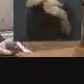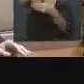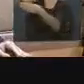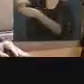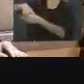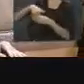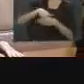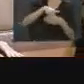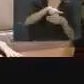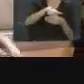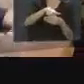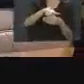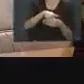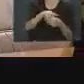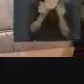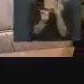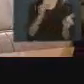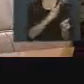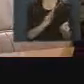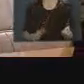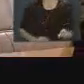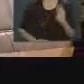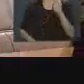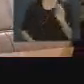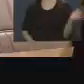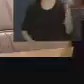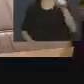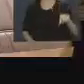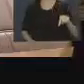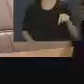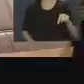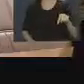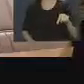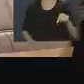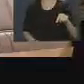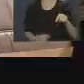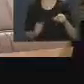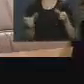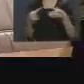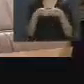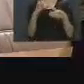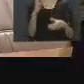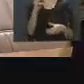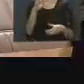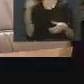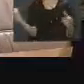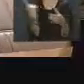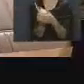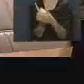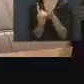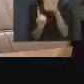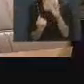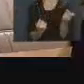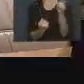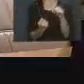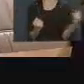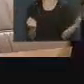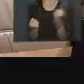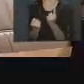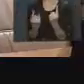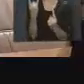comprendió a diputados desde el partido socialista de consejeros regionales desde el partido socialista hasta